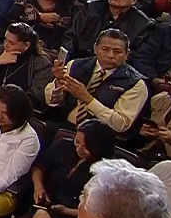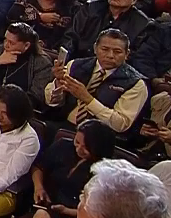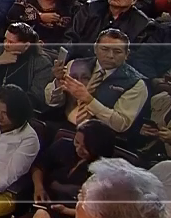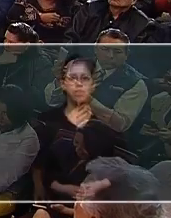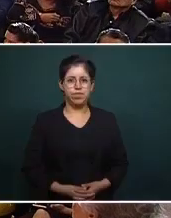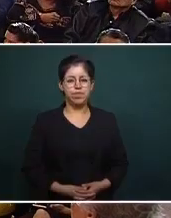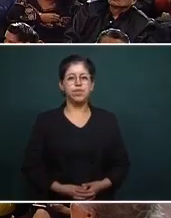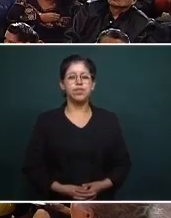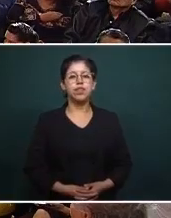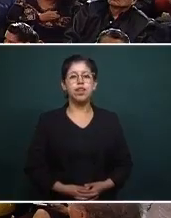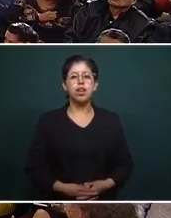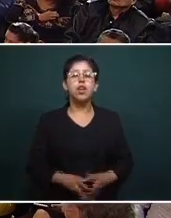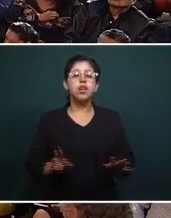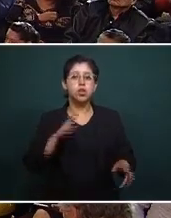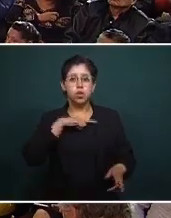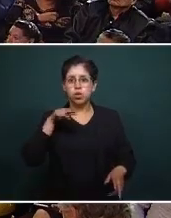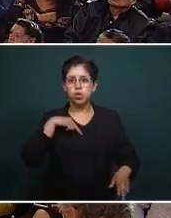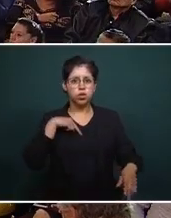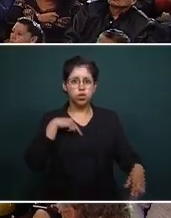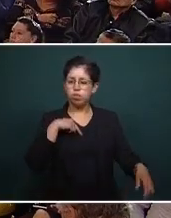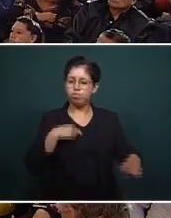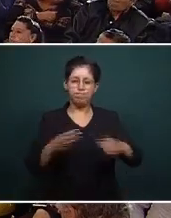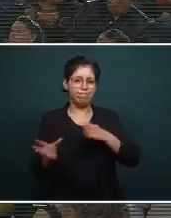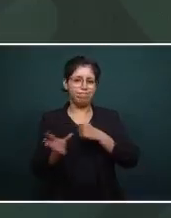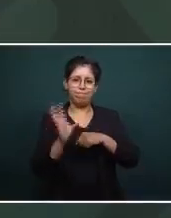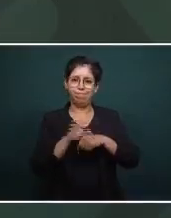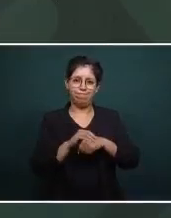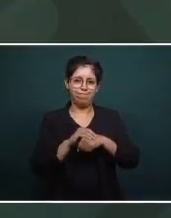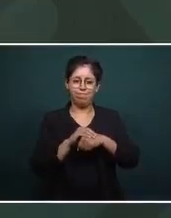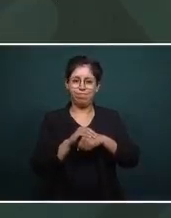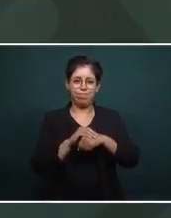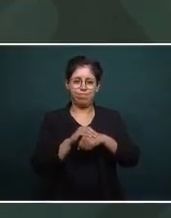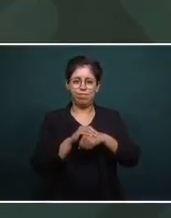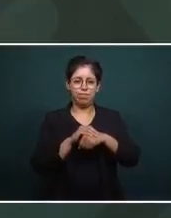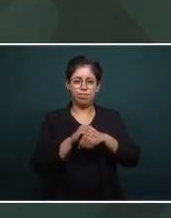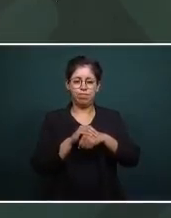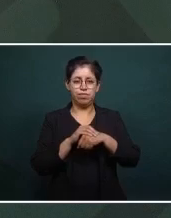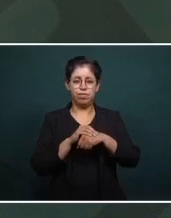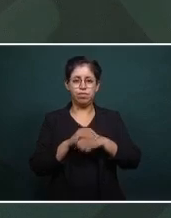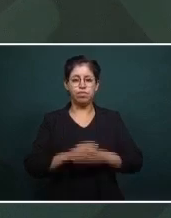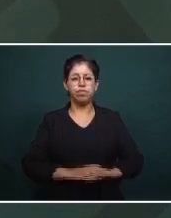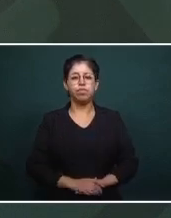permitir que se promuevan